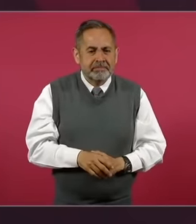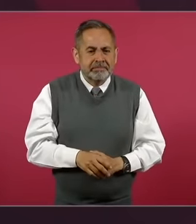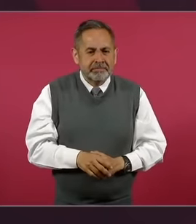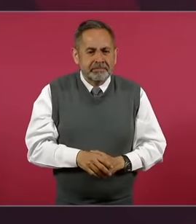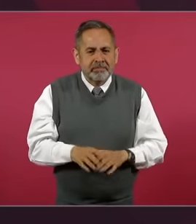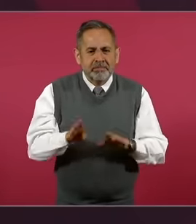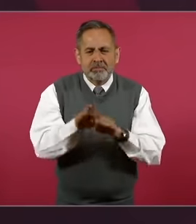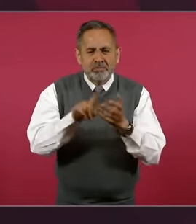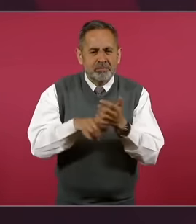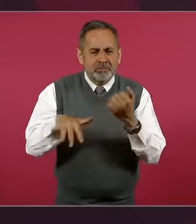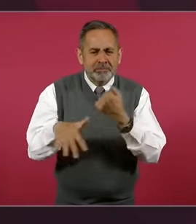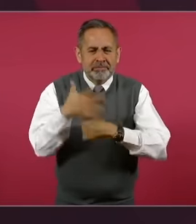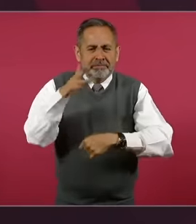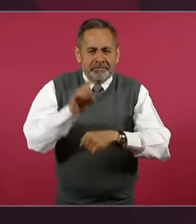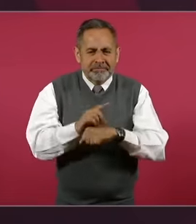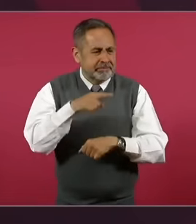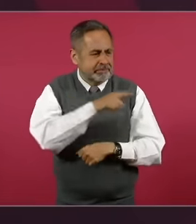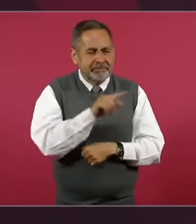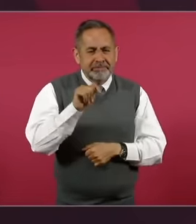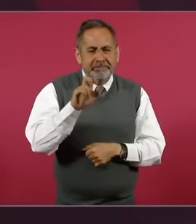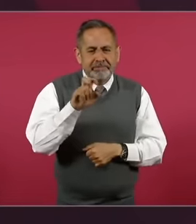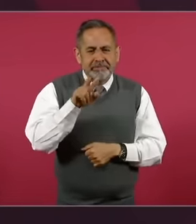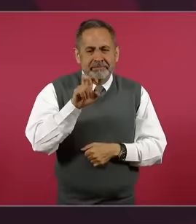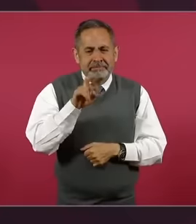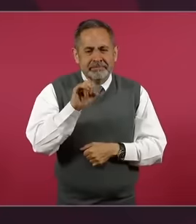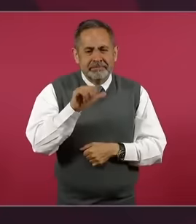como 15 días Televisa.